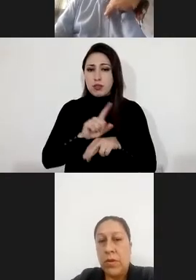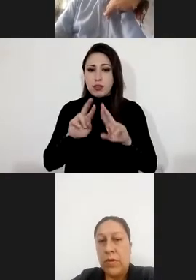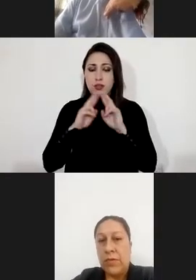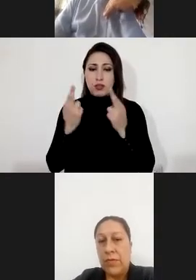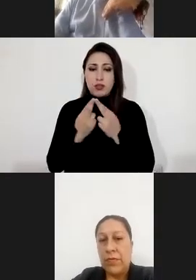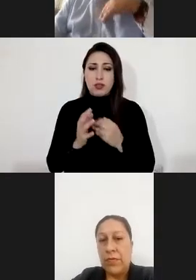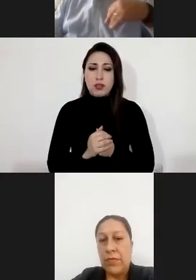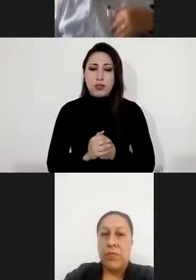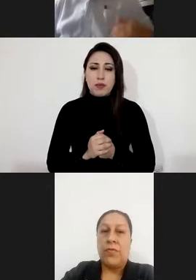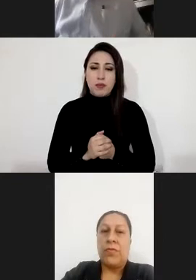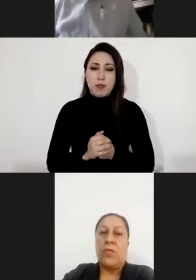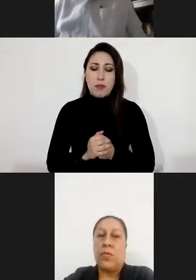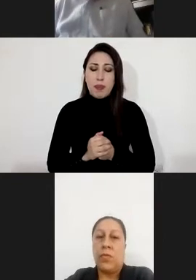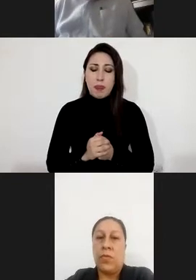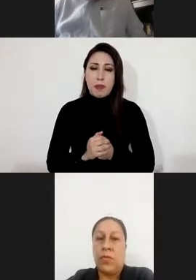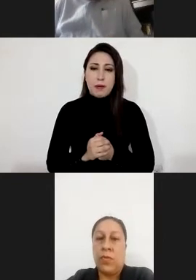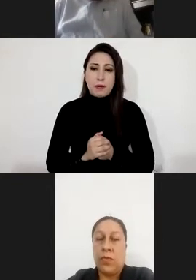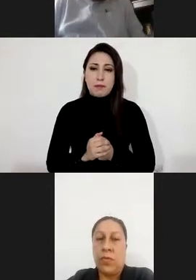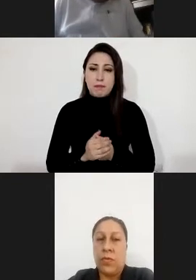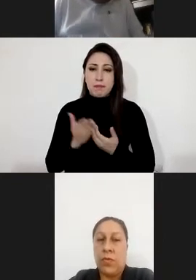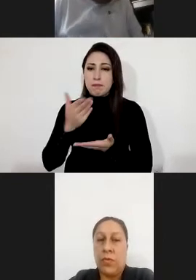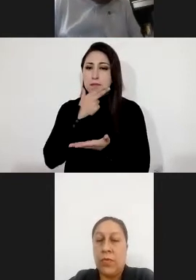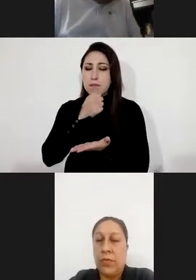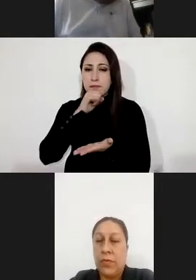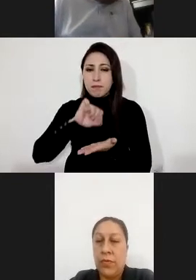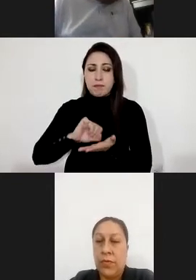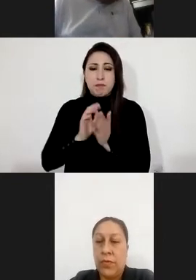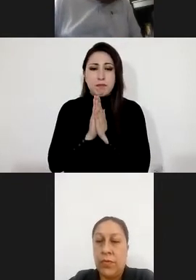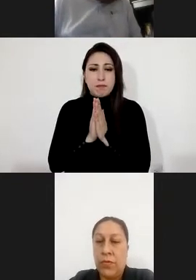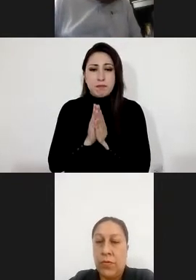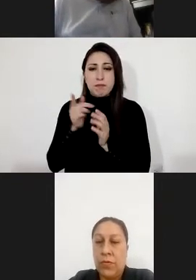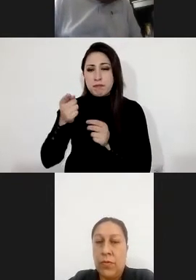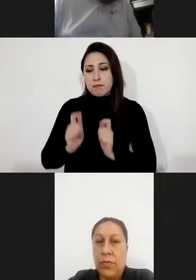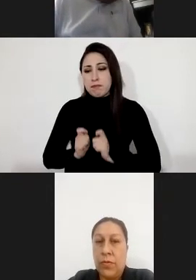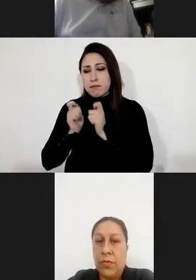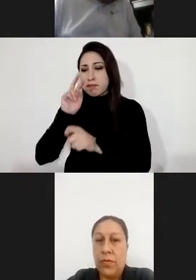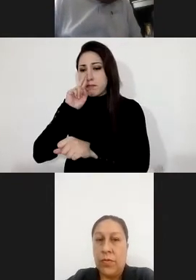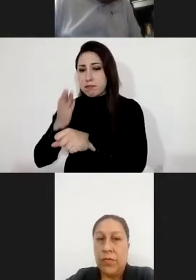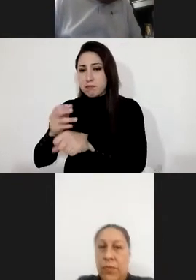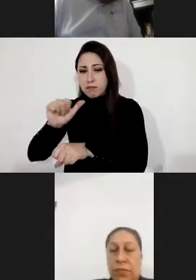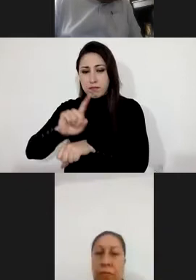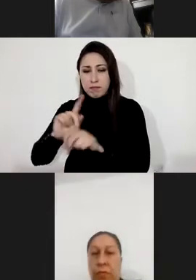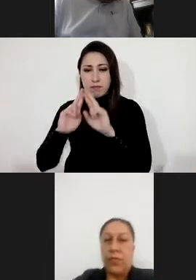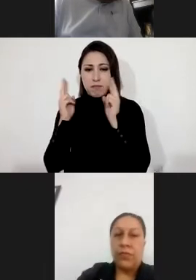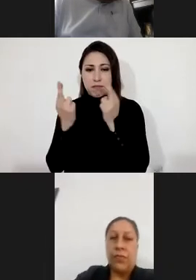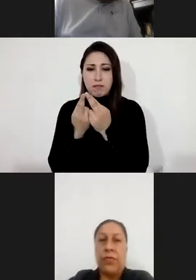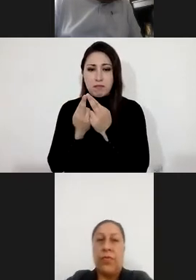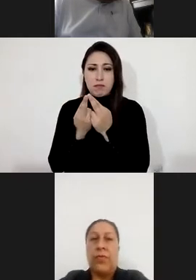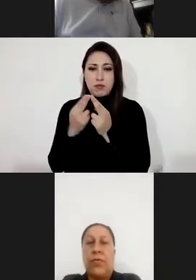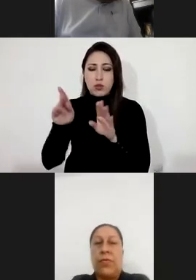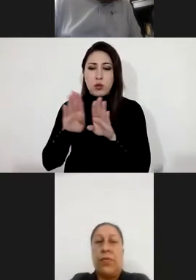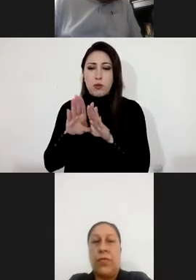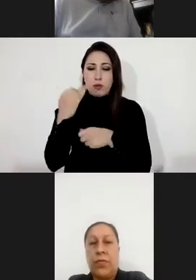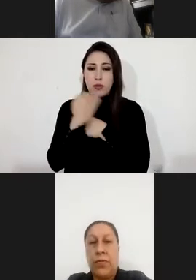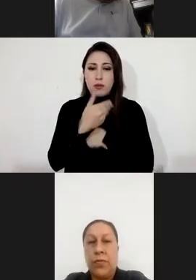Muchas gracias. Secretario, le voy a solicitar, por favor, conduzca la sesión del día de hoy y tomar el rol de presidente, ya